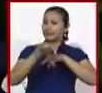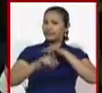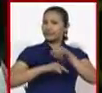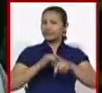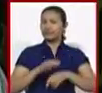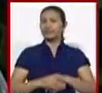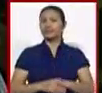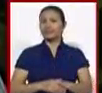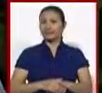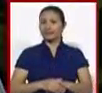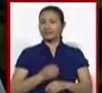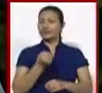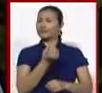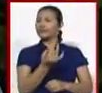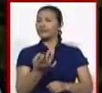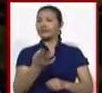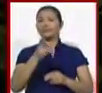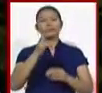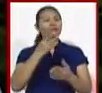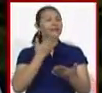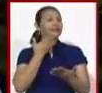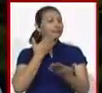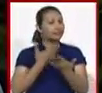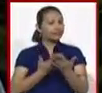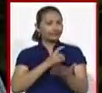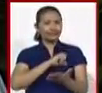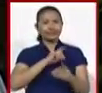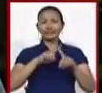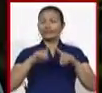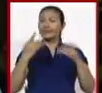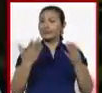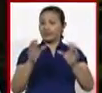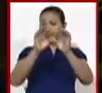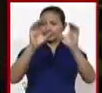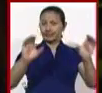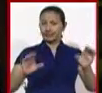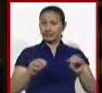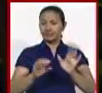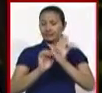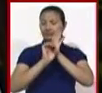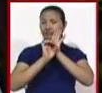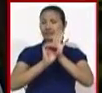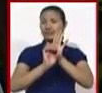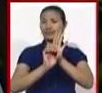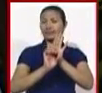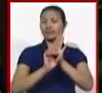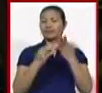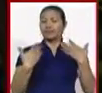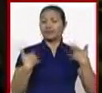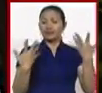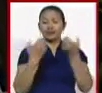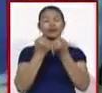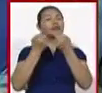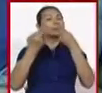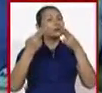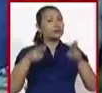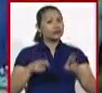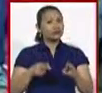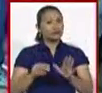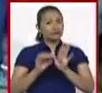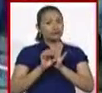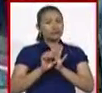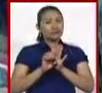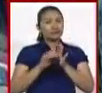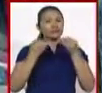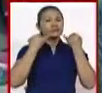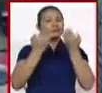con el perdón, digamos, de los policías honestos y honrados que hay. Pero el tema es de que acá en Cotoca, voy a poner el ejemplo de que cuando uno tiene un accidente de tránsito, por